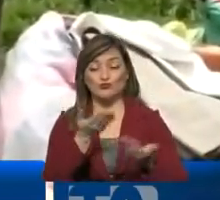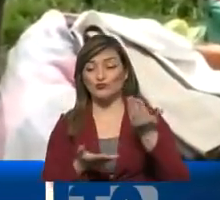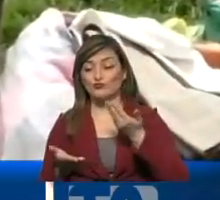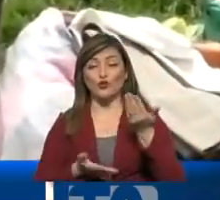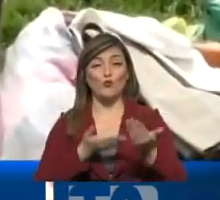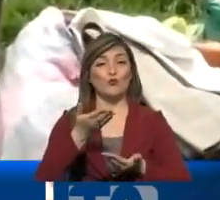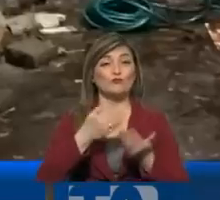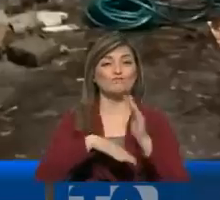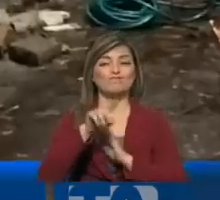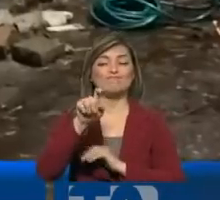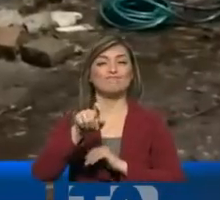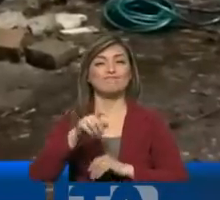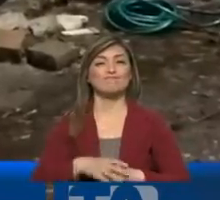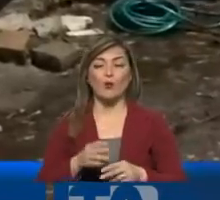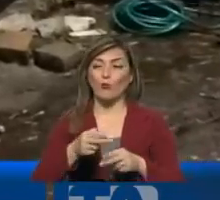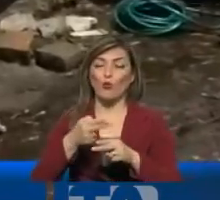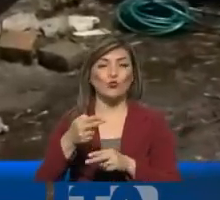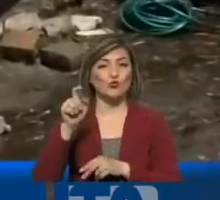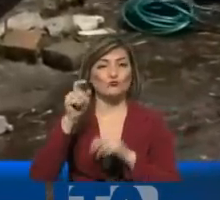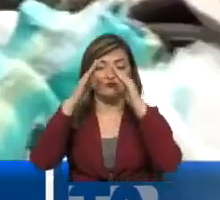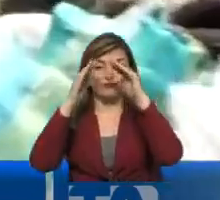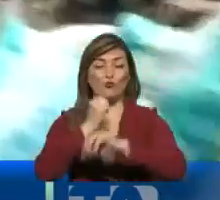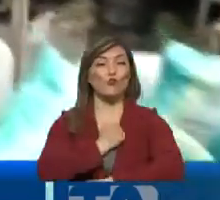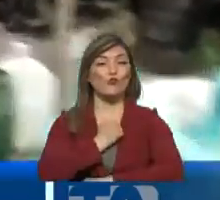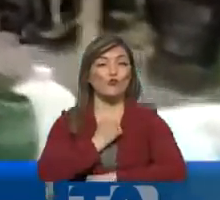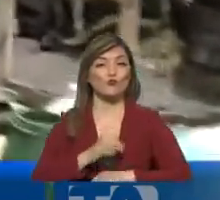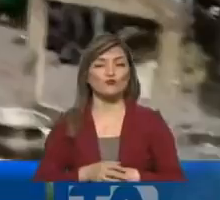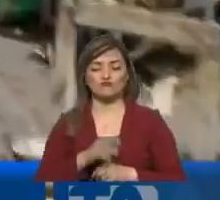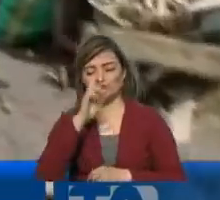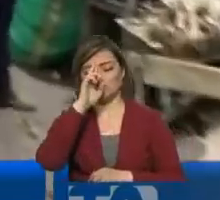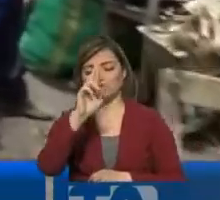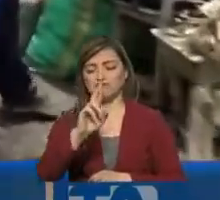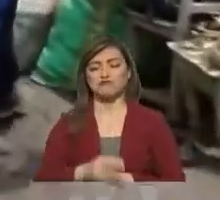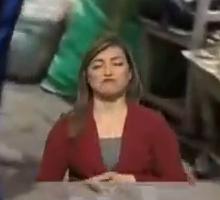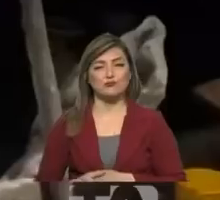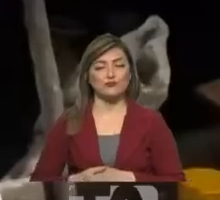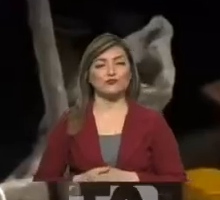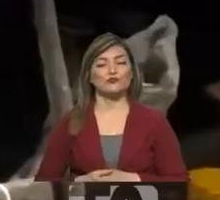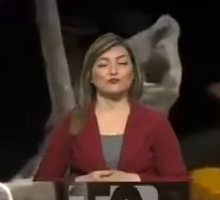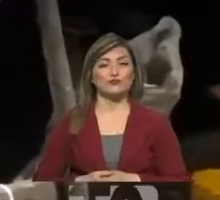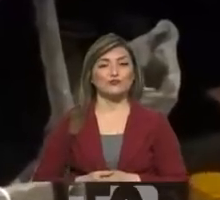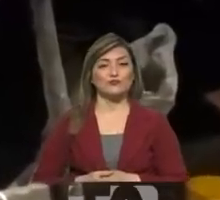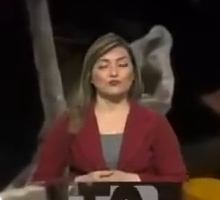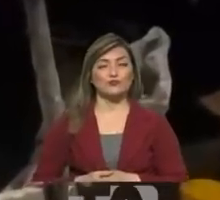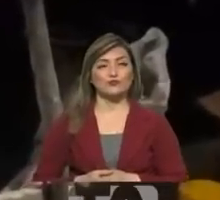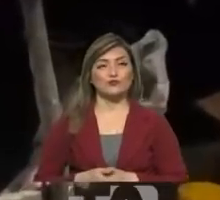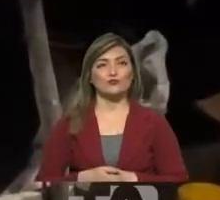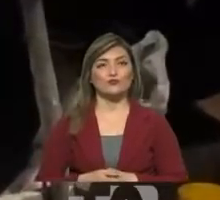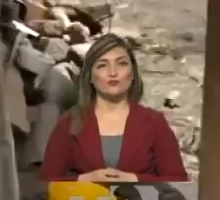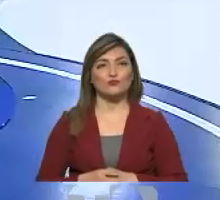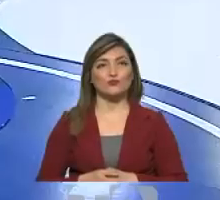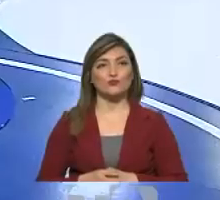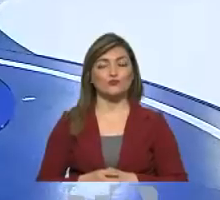con el más necesitado, que pronto tendrá su techo propio, su techo digno. En Tulcán, Jairo Jacome Ortega, 24